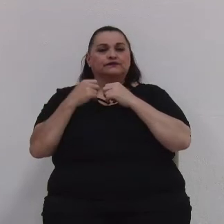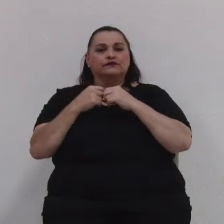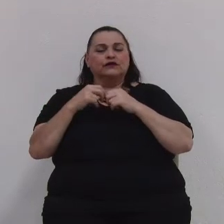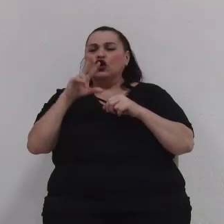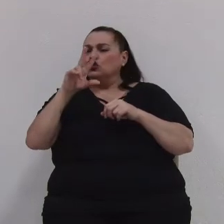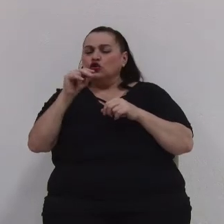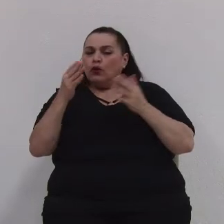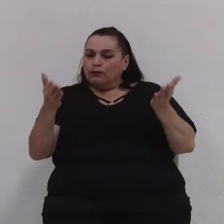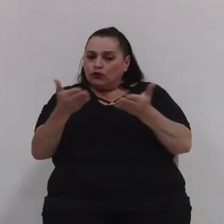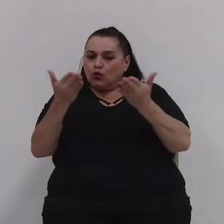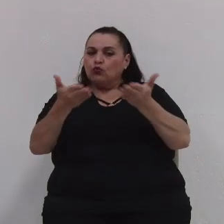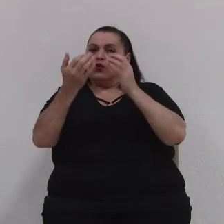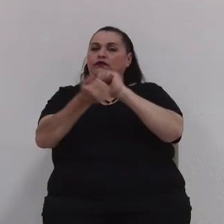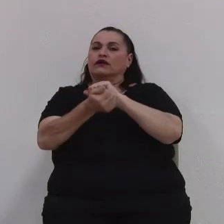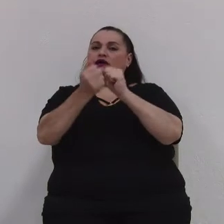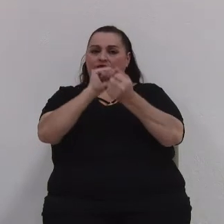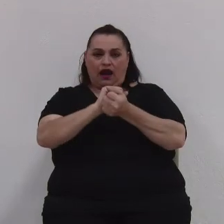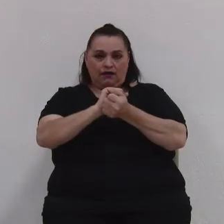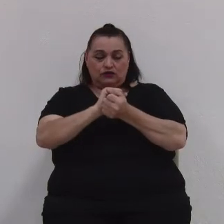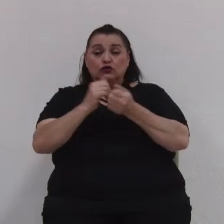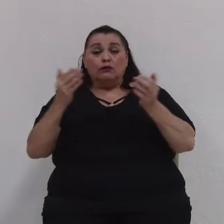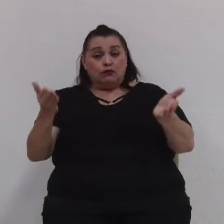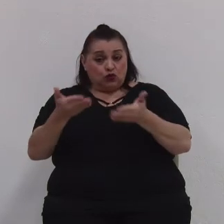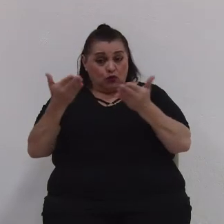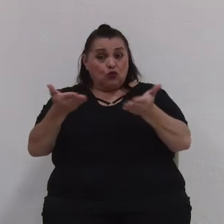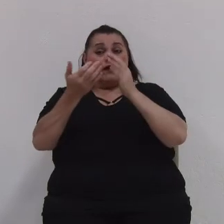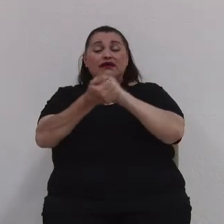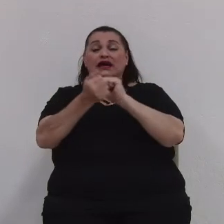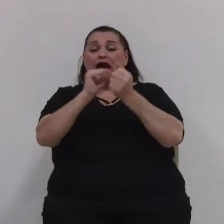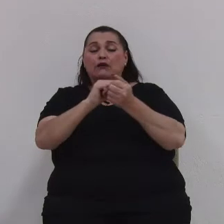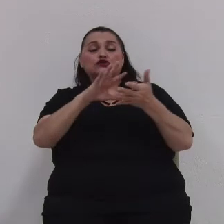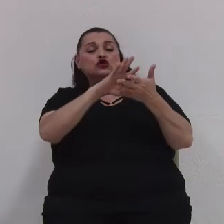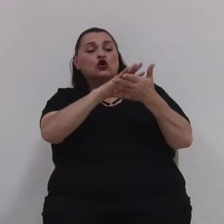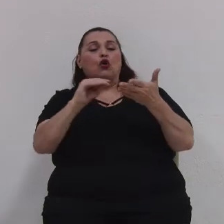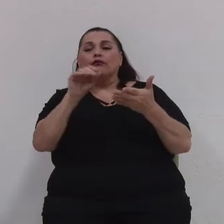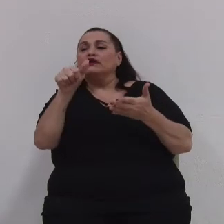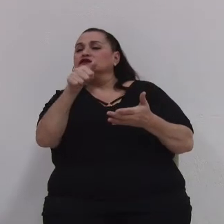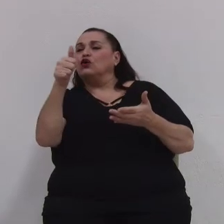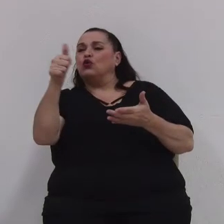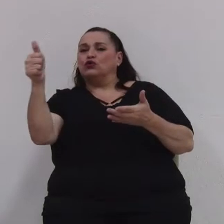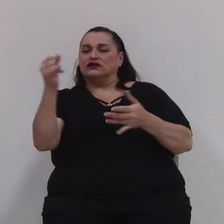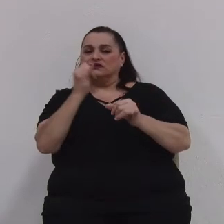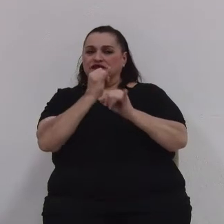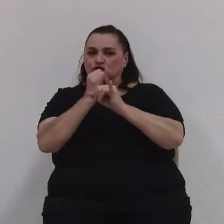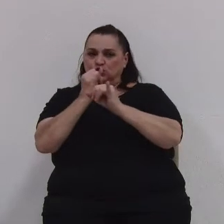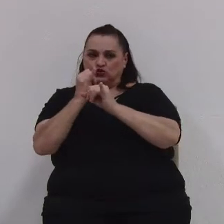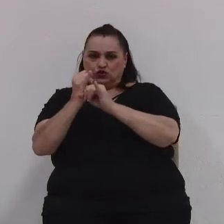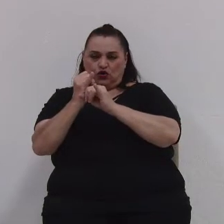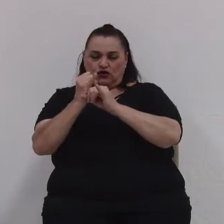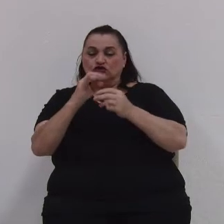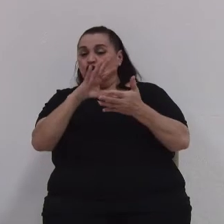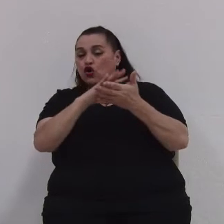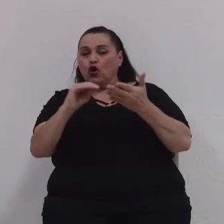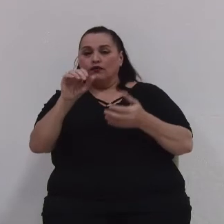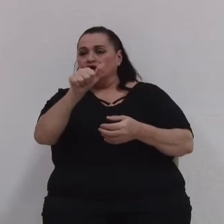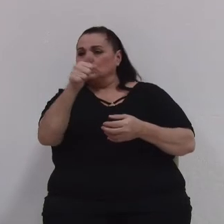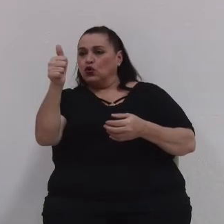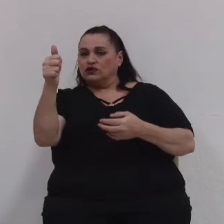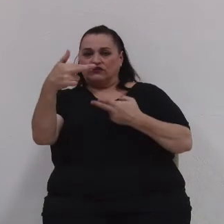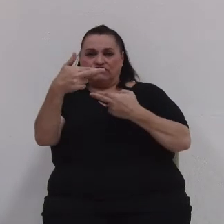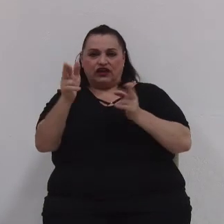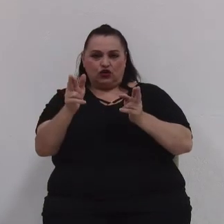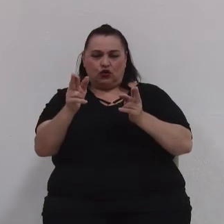no promueve cambios. Y si promueve cambios, son copias de otras instancias, de otras regiones